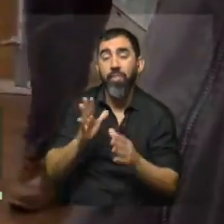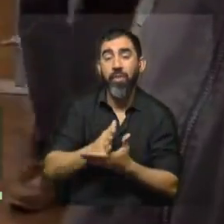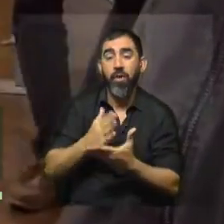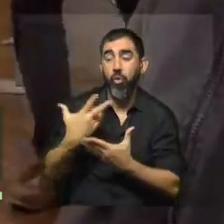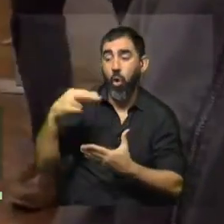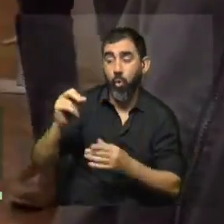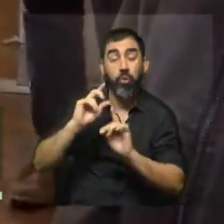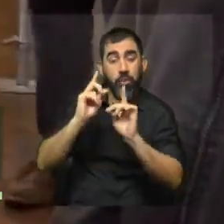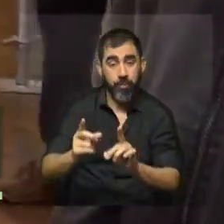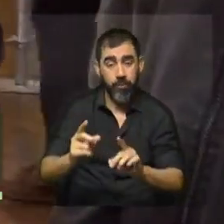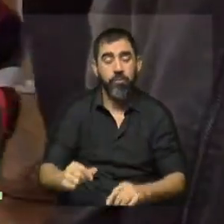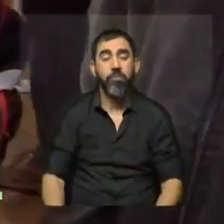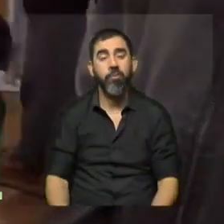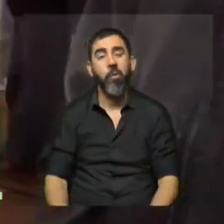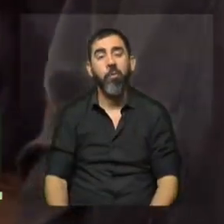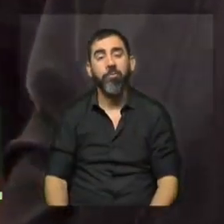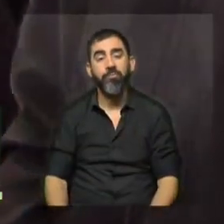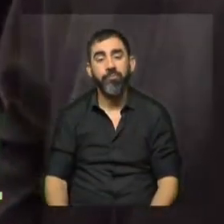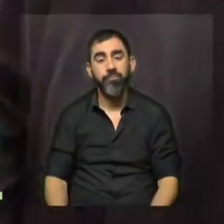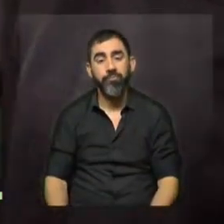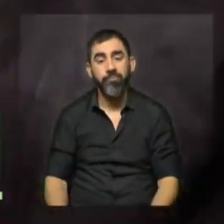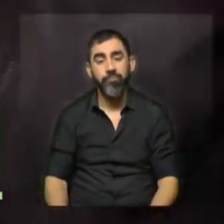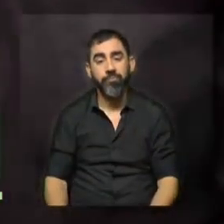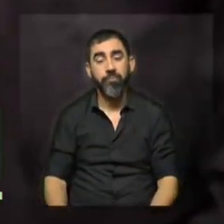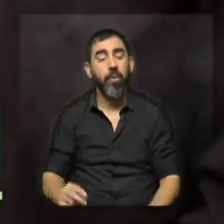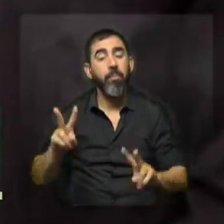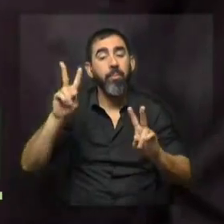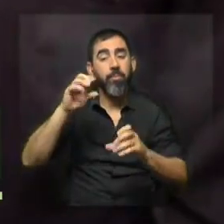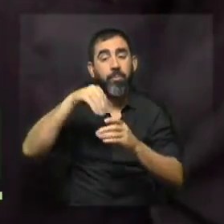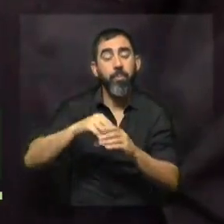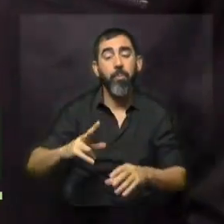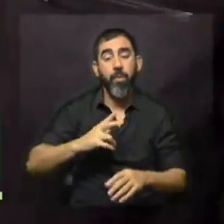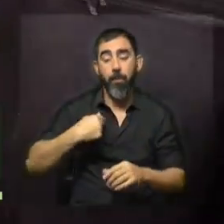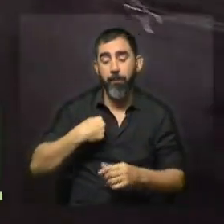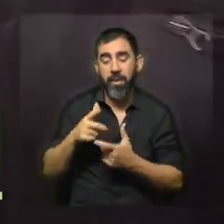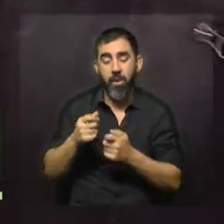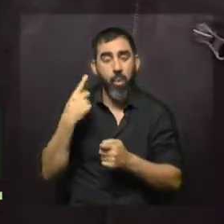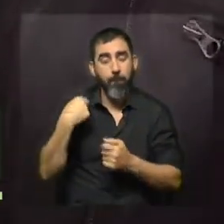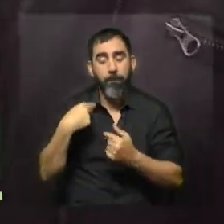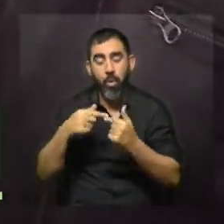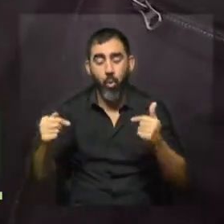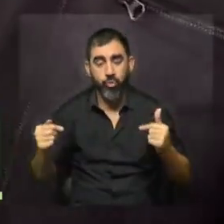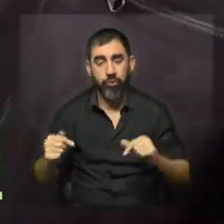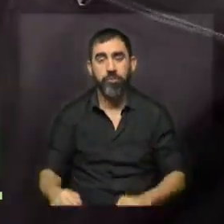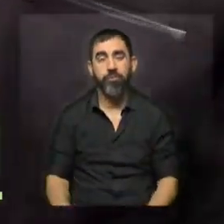para negarte. Eso es parte de tu... Es parte de tu privacidad porque es tu celular, son tus cosas. En la